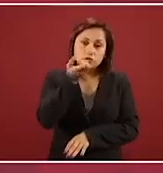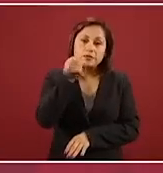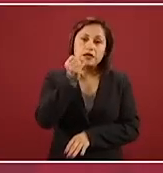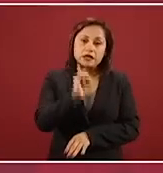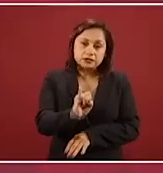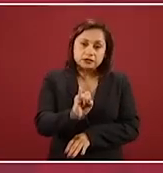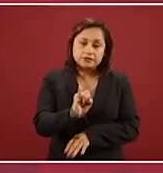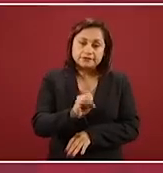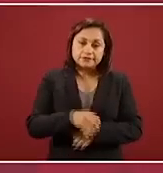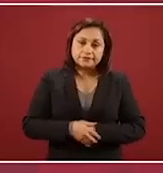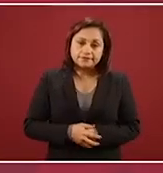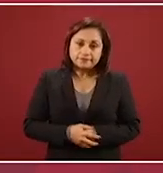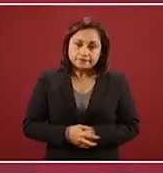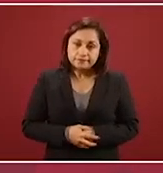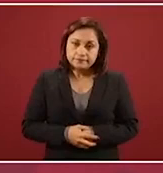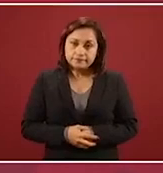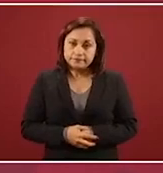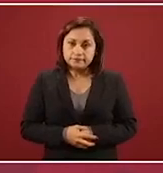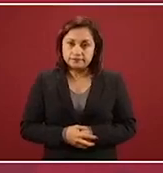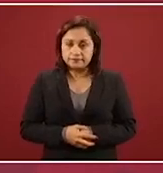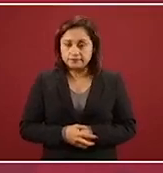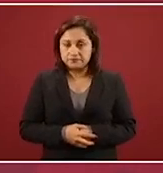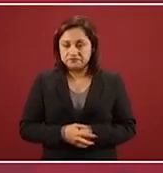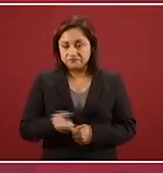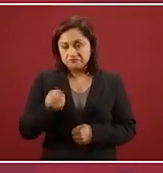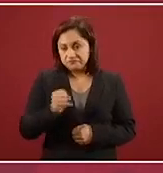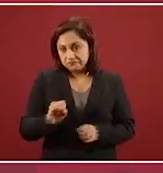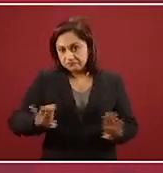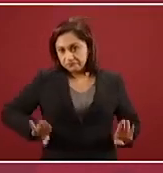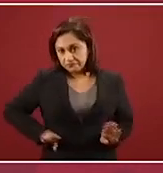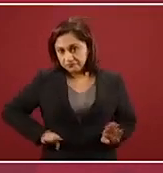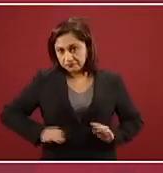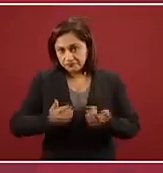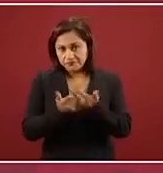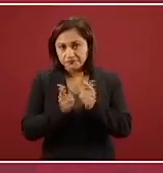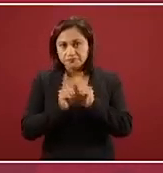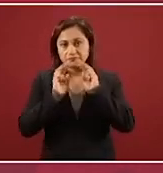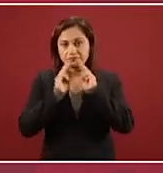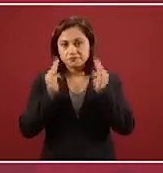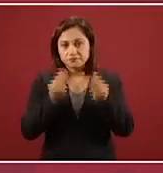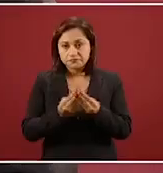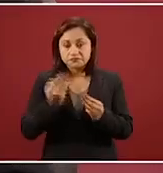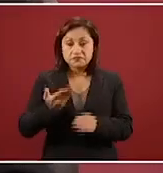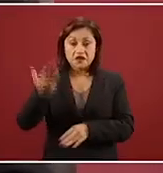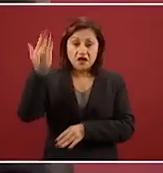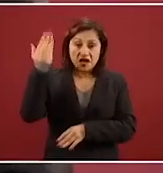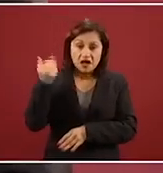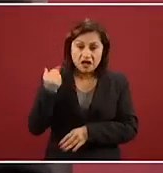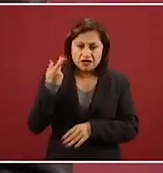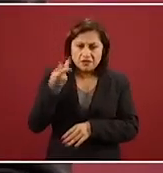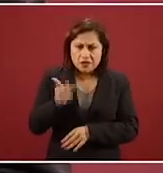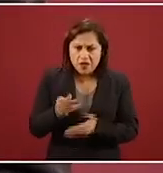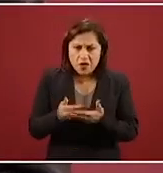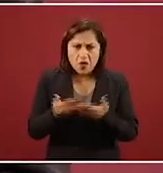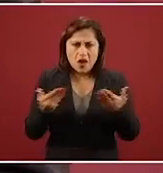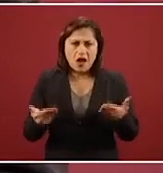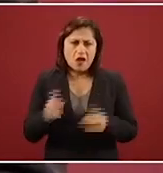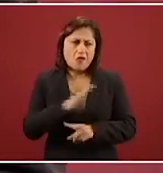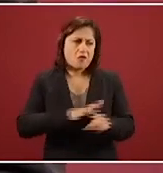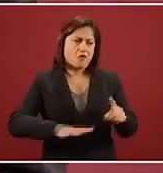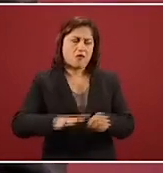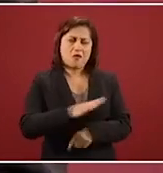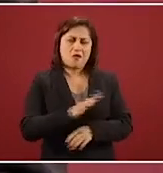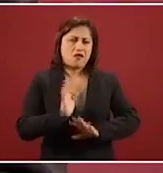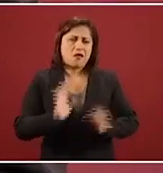organizaciones de la delincuencia. Pero ya no funciona eso. Ya el reparto de